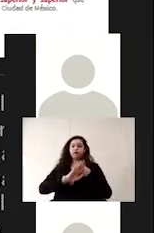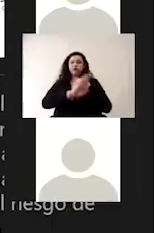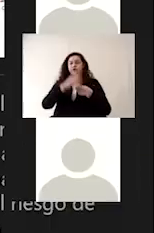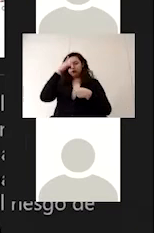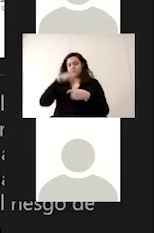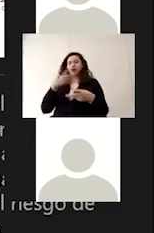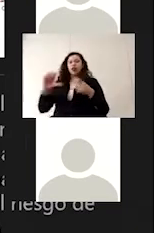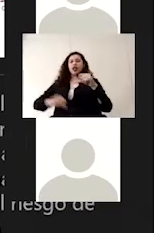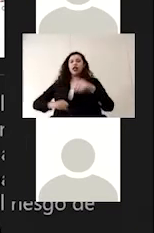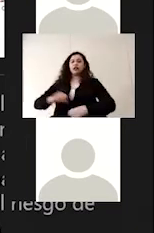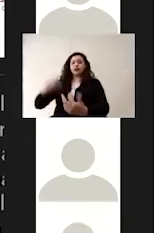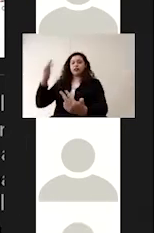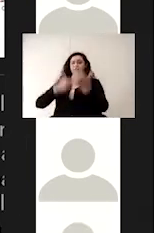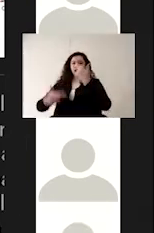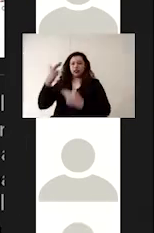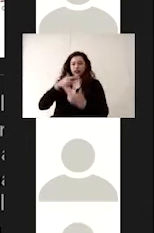reanudación de actividades.